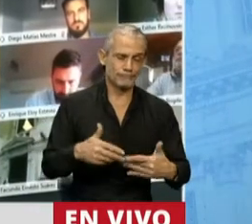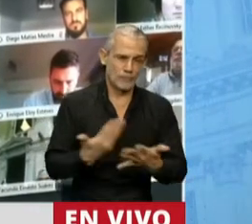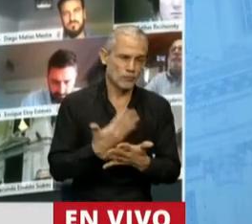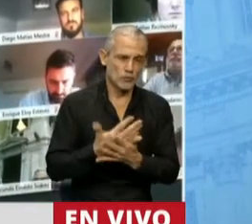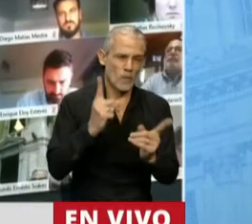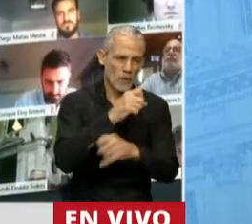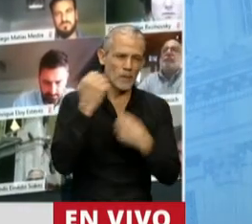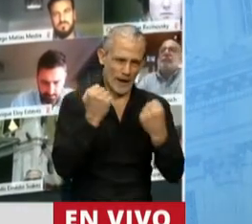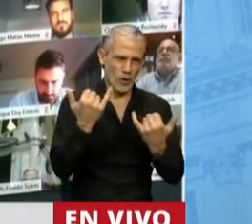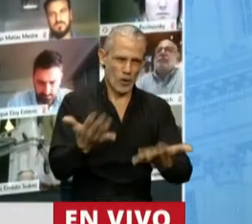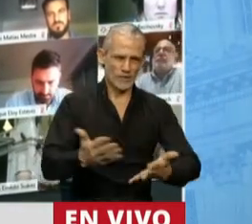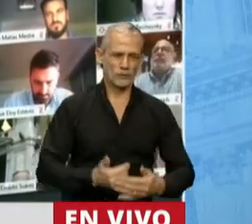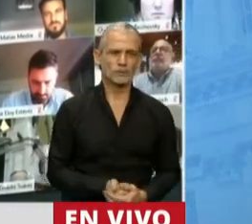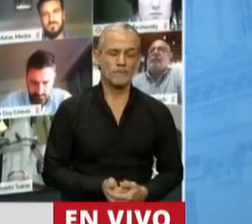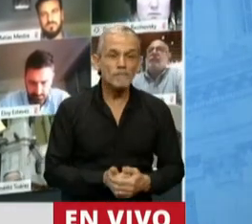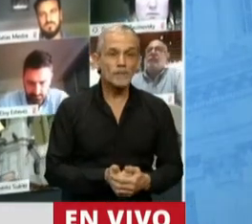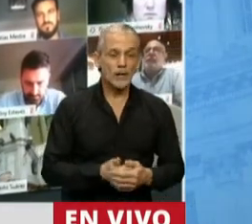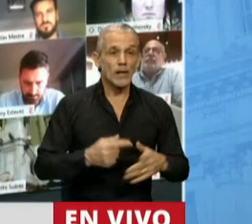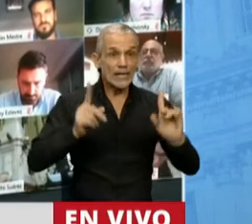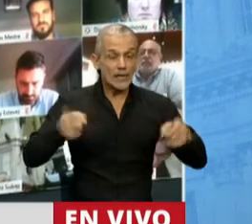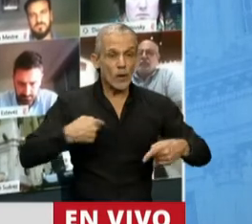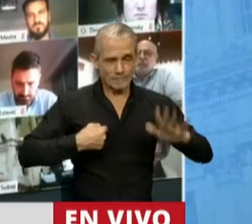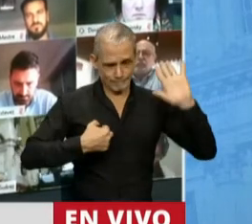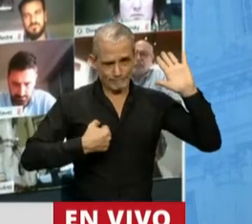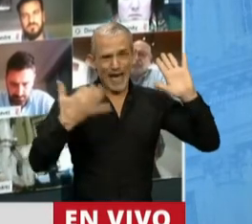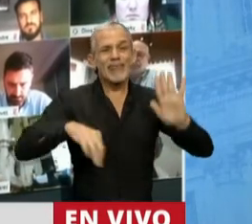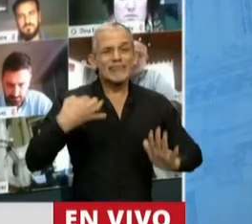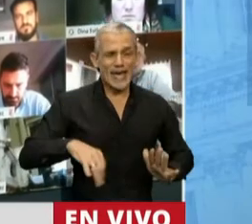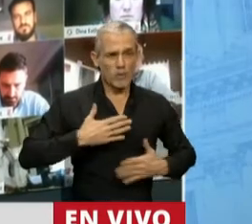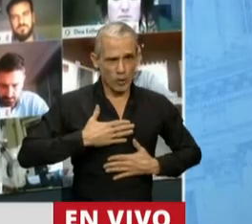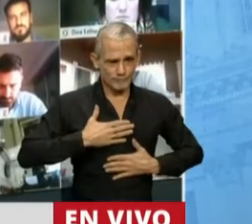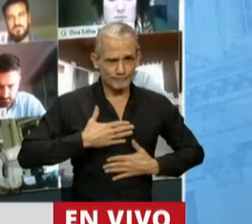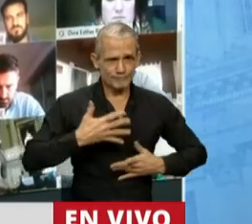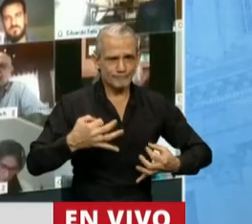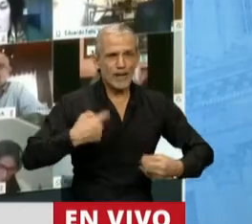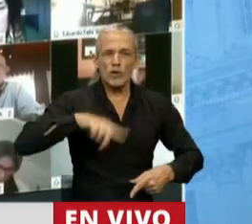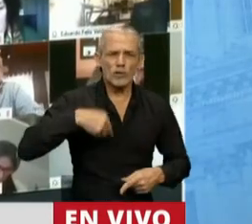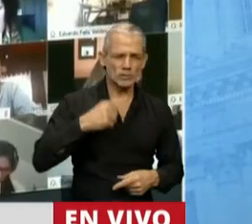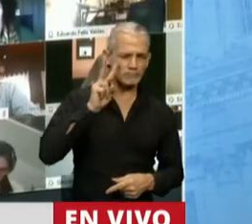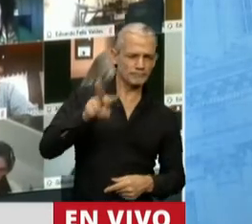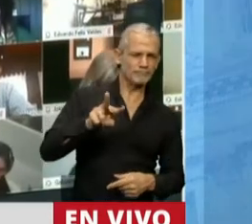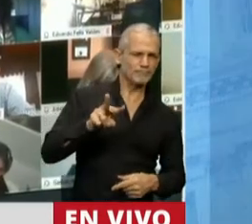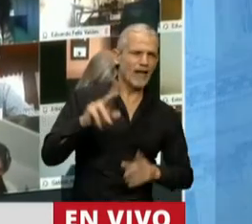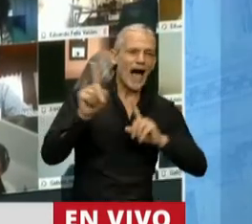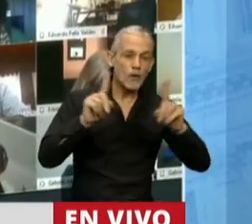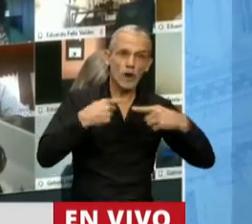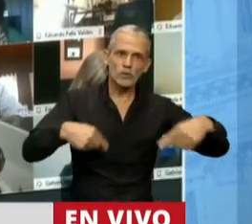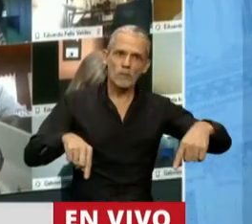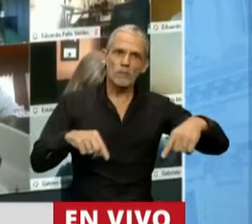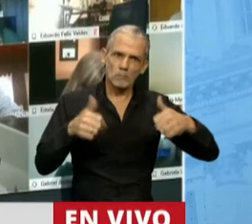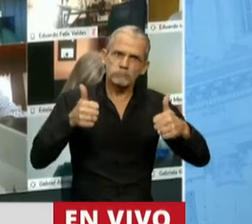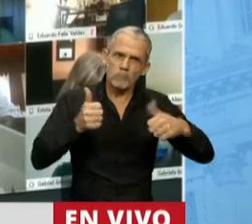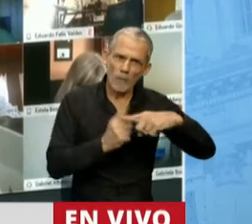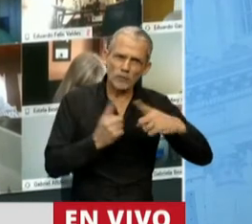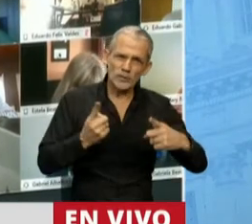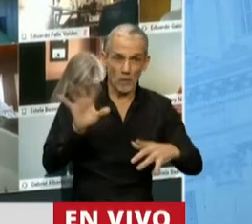muy mal pero no les obliga también tenemos que decir que hemos notado algunas algunos signos muy positivos por lo